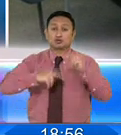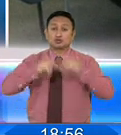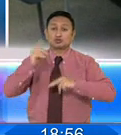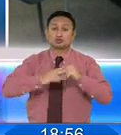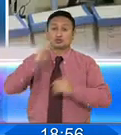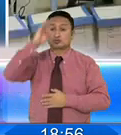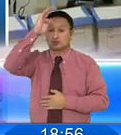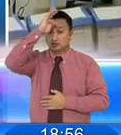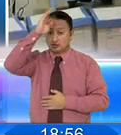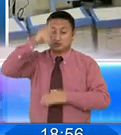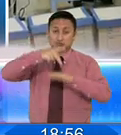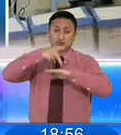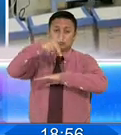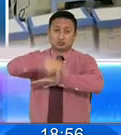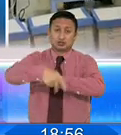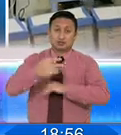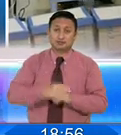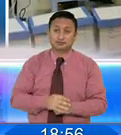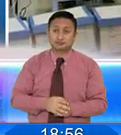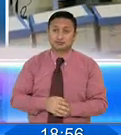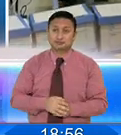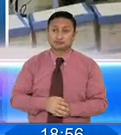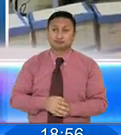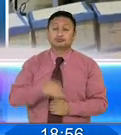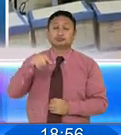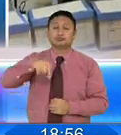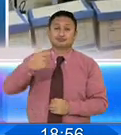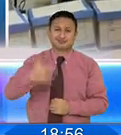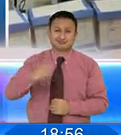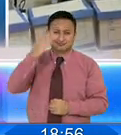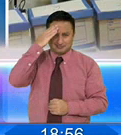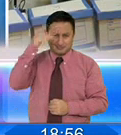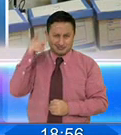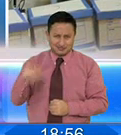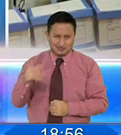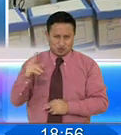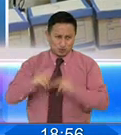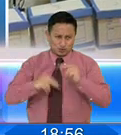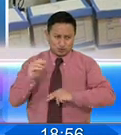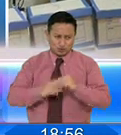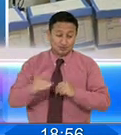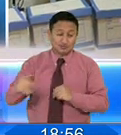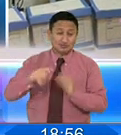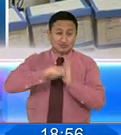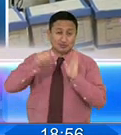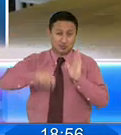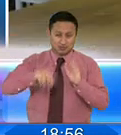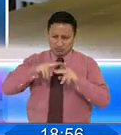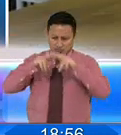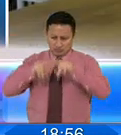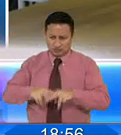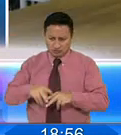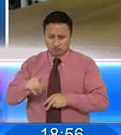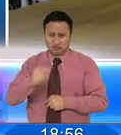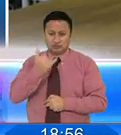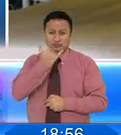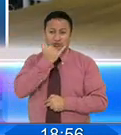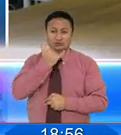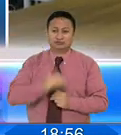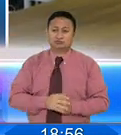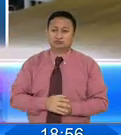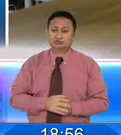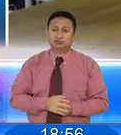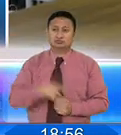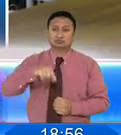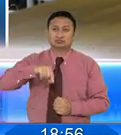de Pedernales, en donde se habría detectado irregularidades de parte de la Contraloría General del Estado. Precisamente se había